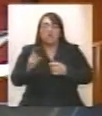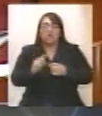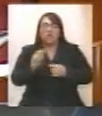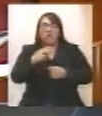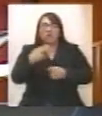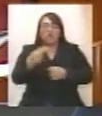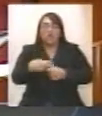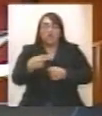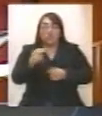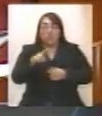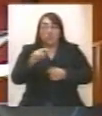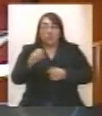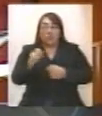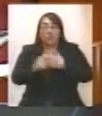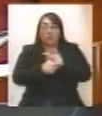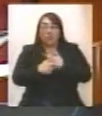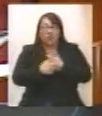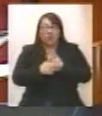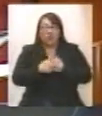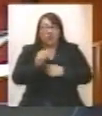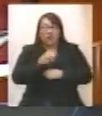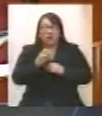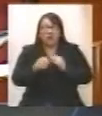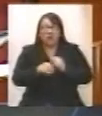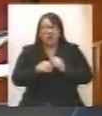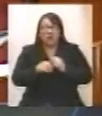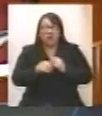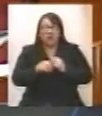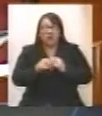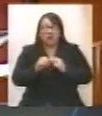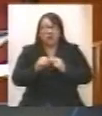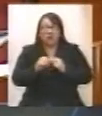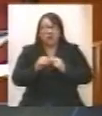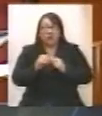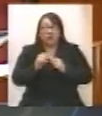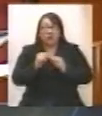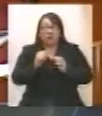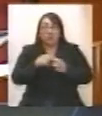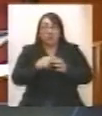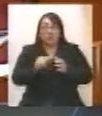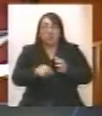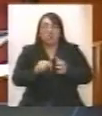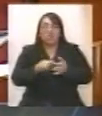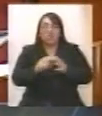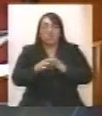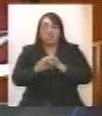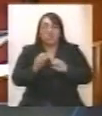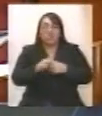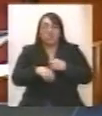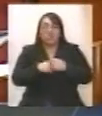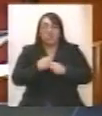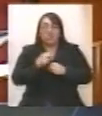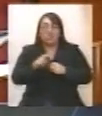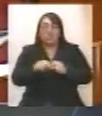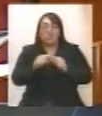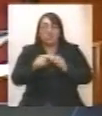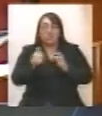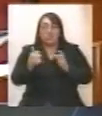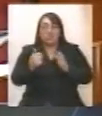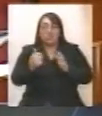Huancayo, Huánuco, Ayacucho, Cajamarca e Iquitos. Adicionalmente, para el año